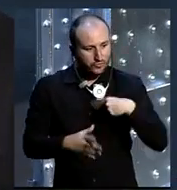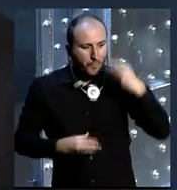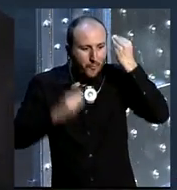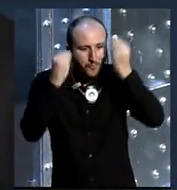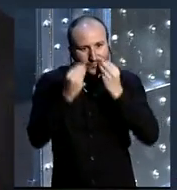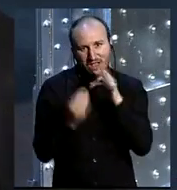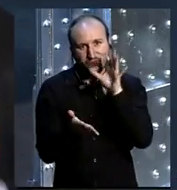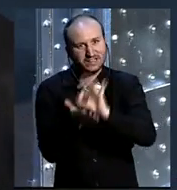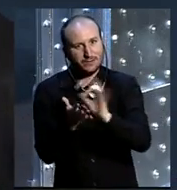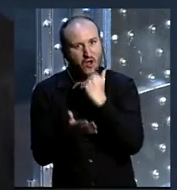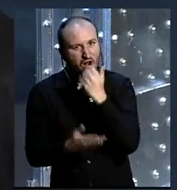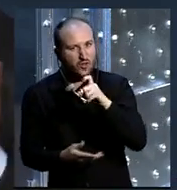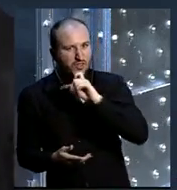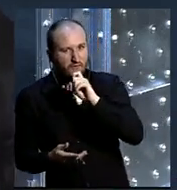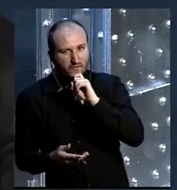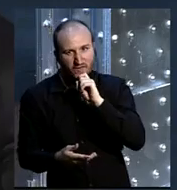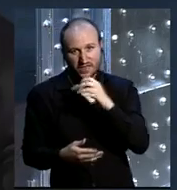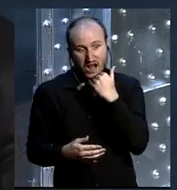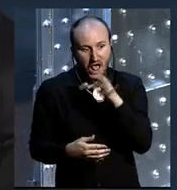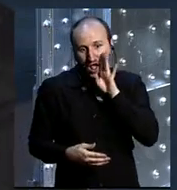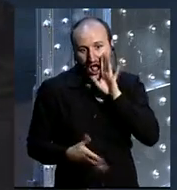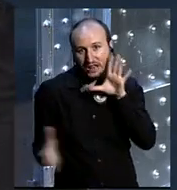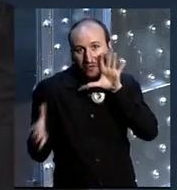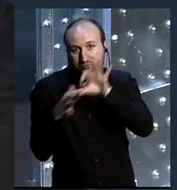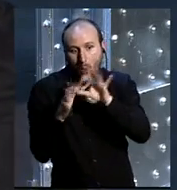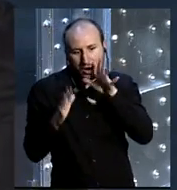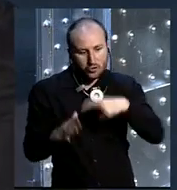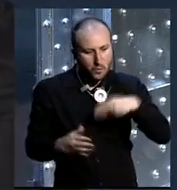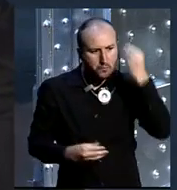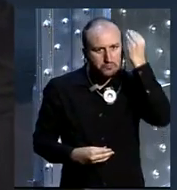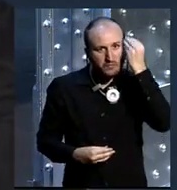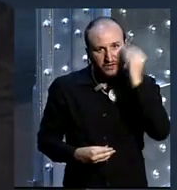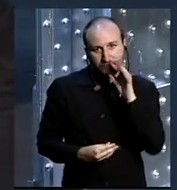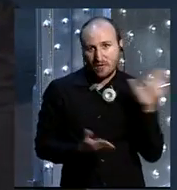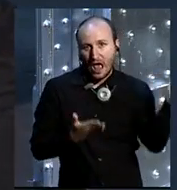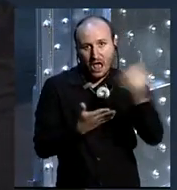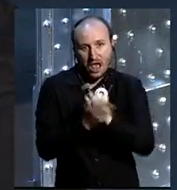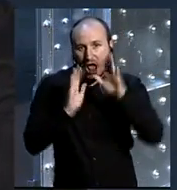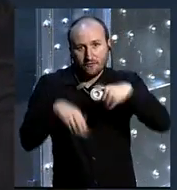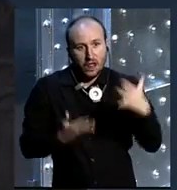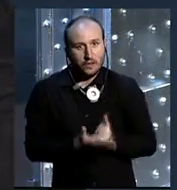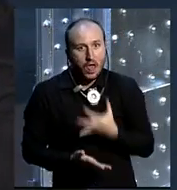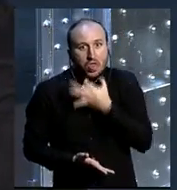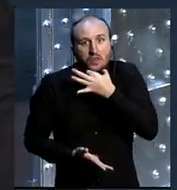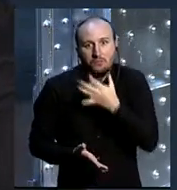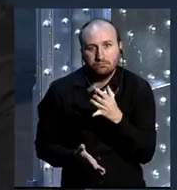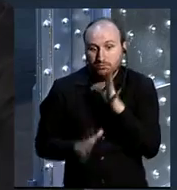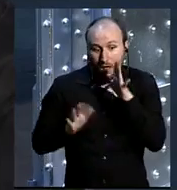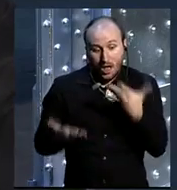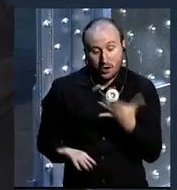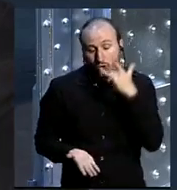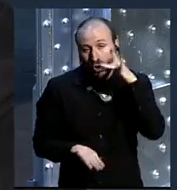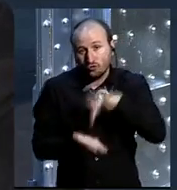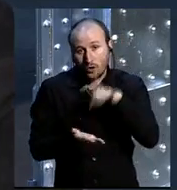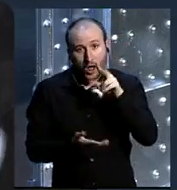complicado para el servicio trabajar sobre esta base, pero yo diría que mucha gente se frustraría con este tipo de servicio. Entonces, por el momento estamos desarrollando